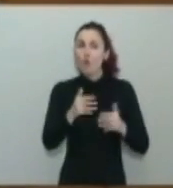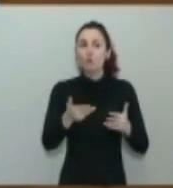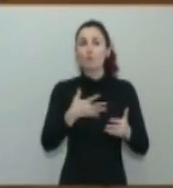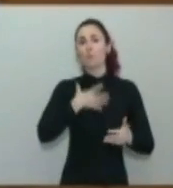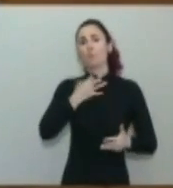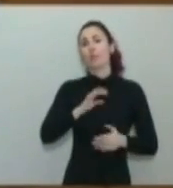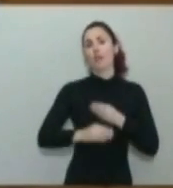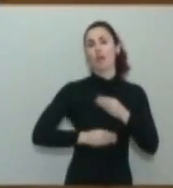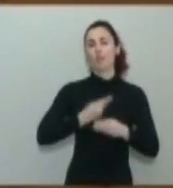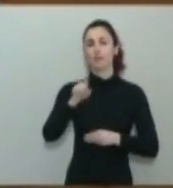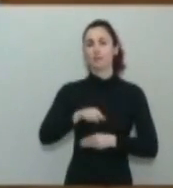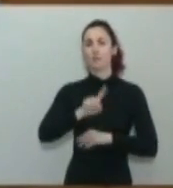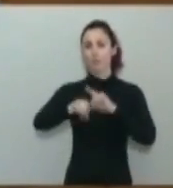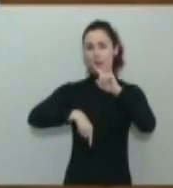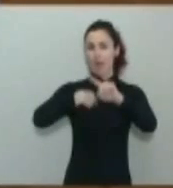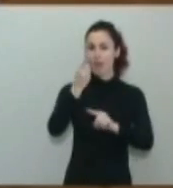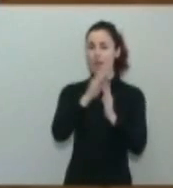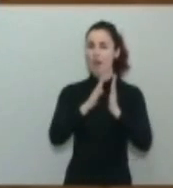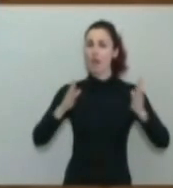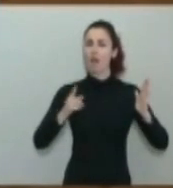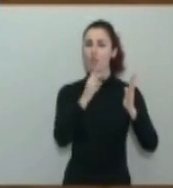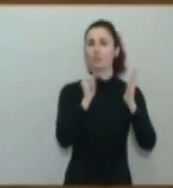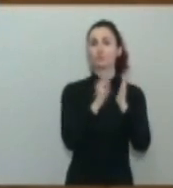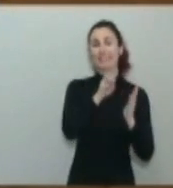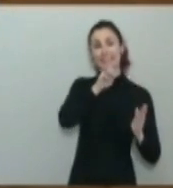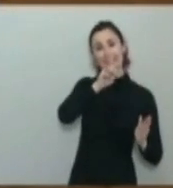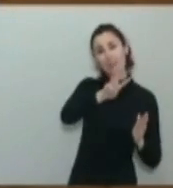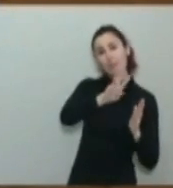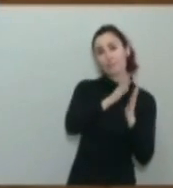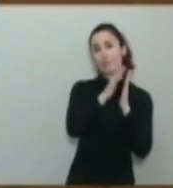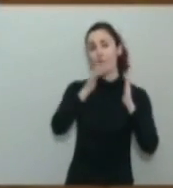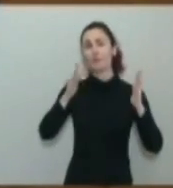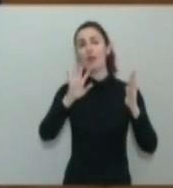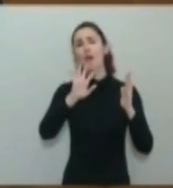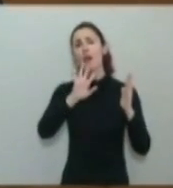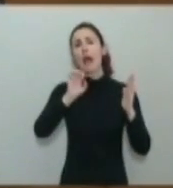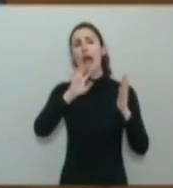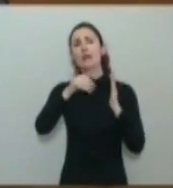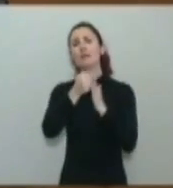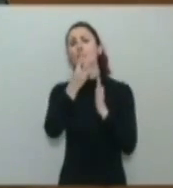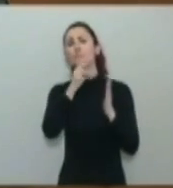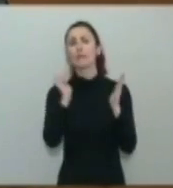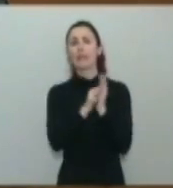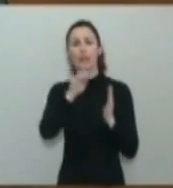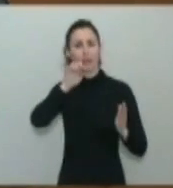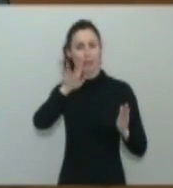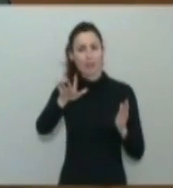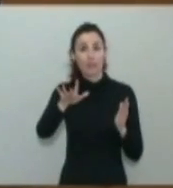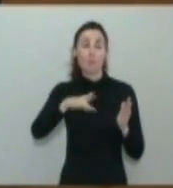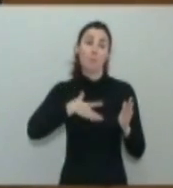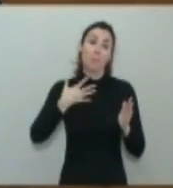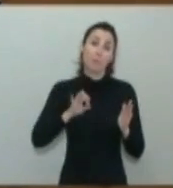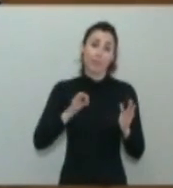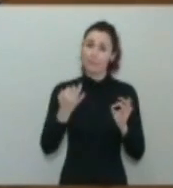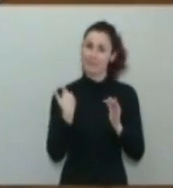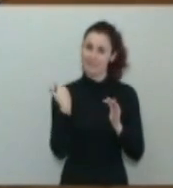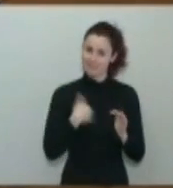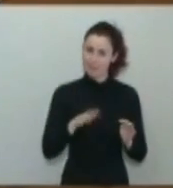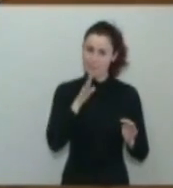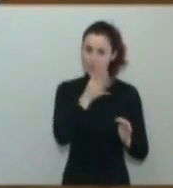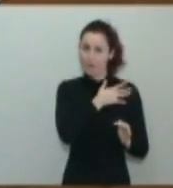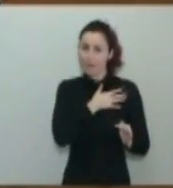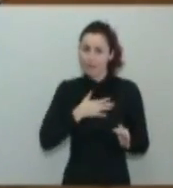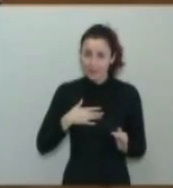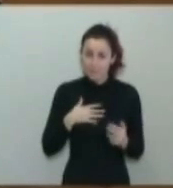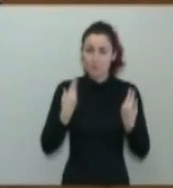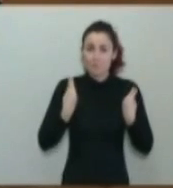imposible acometerlo para el próximo curso escolar. Si hemos planteado esta proposición ahora, es precisamente con la pretensión